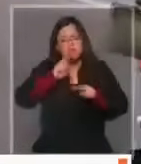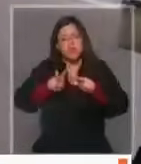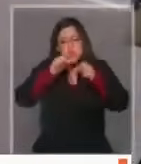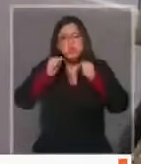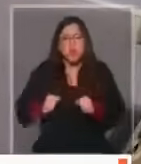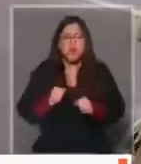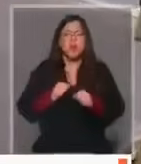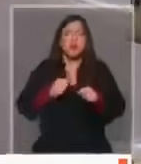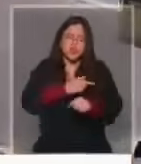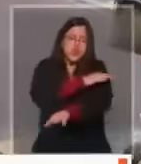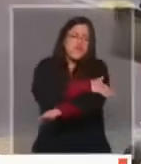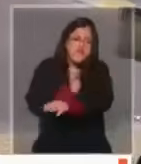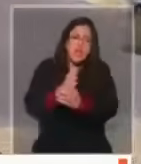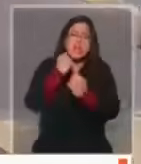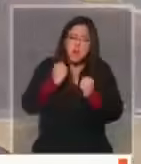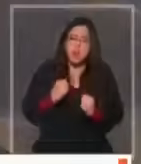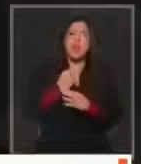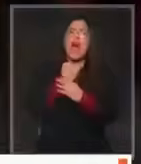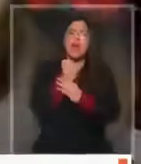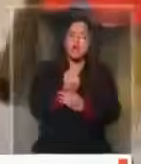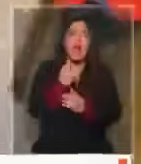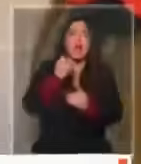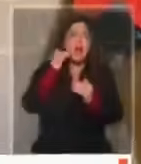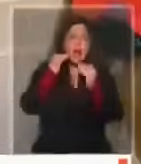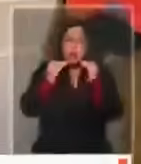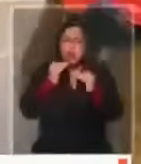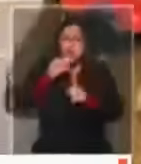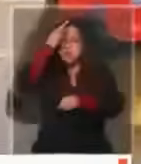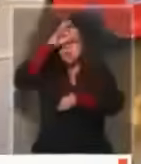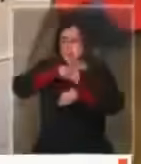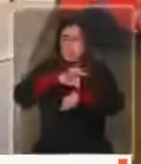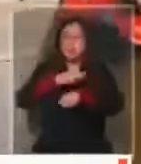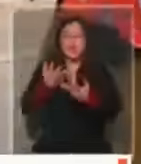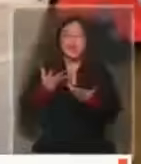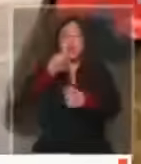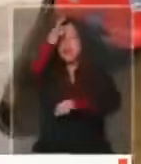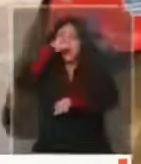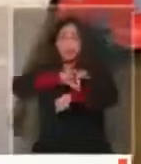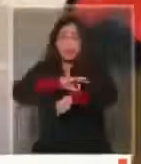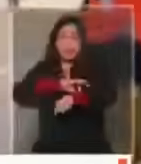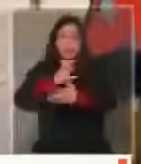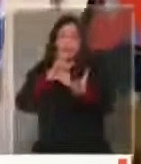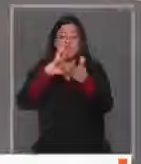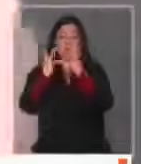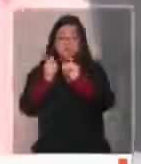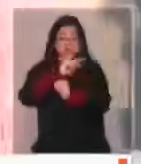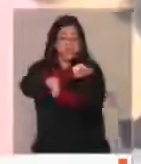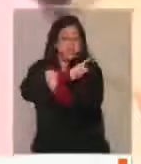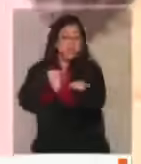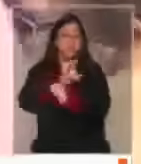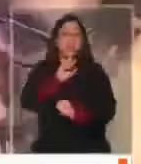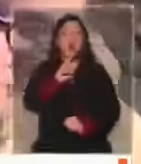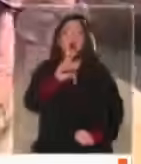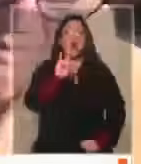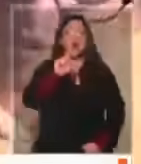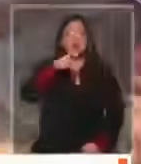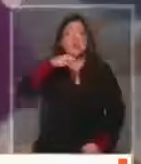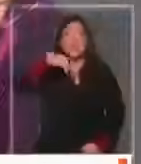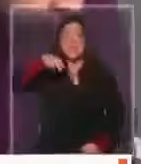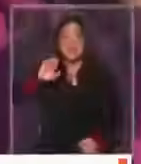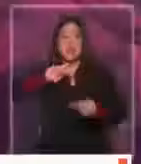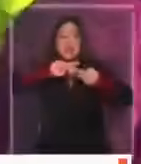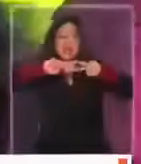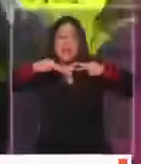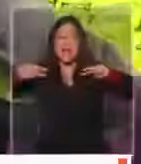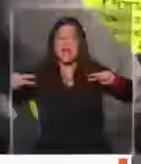gobierno va a ayudar a todos los demás niños que siguen con esta enfermedad. La distrofia muscular de Duchenne es una patología genética hereditaria. Se